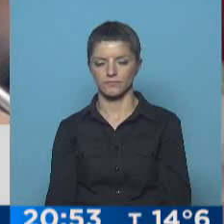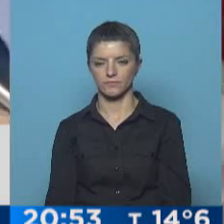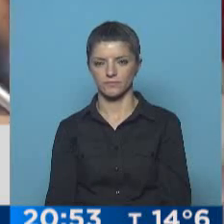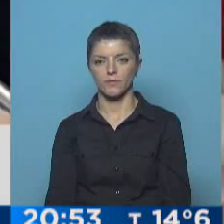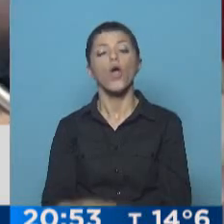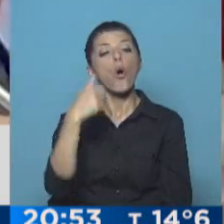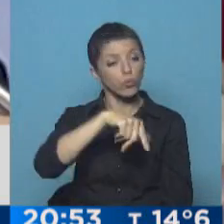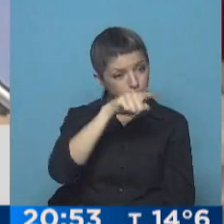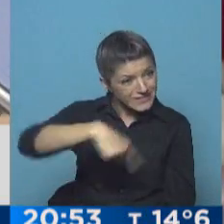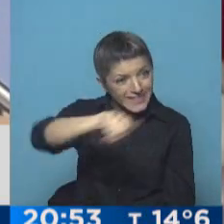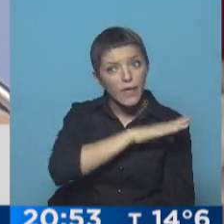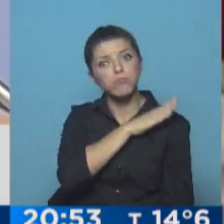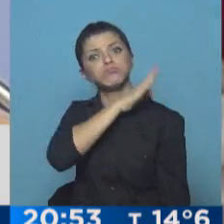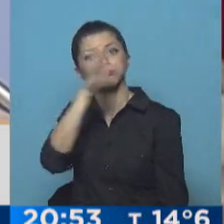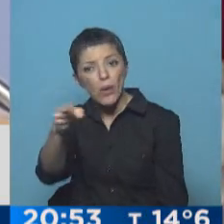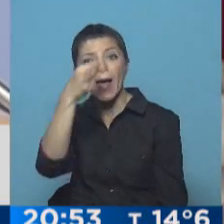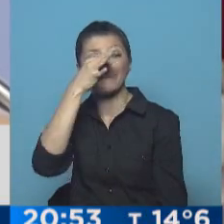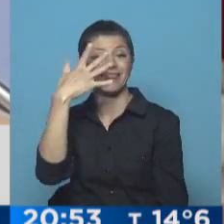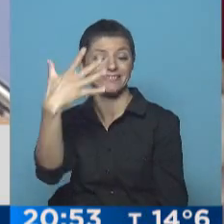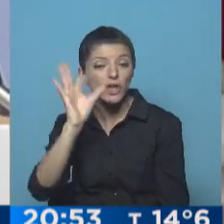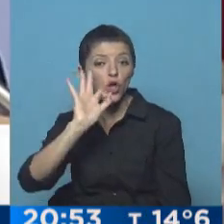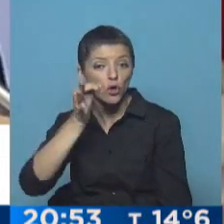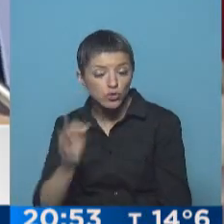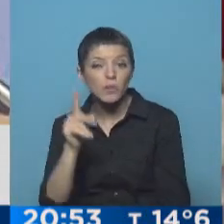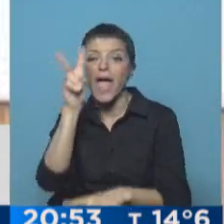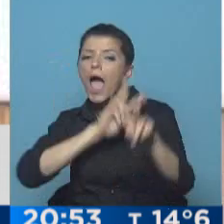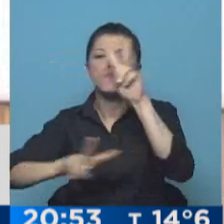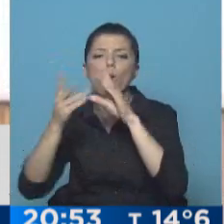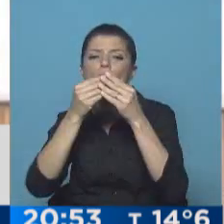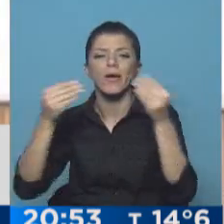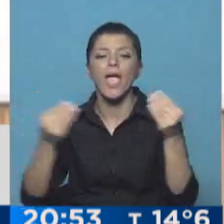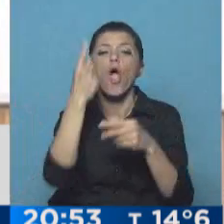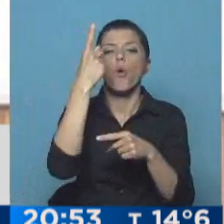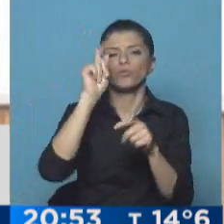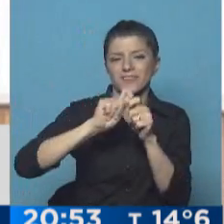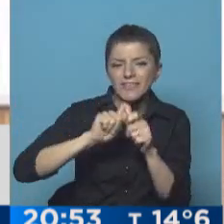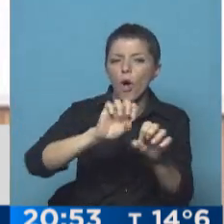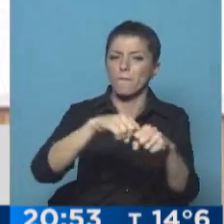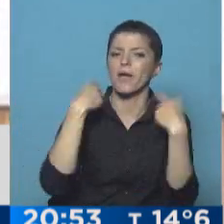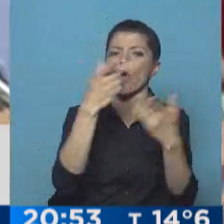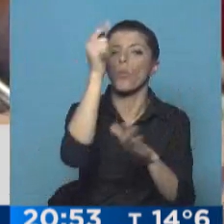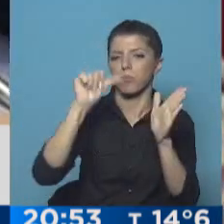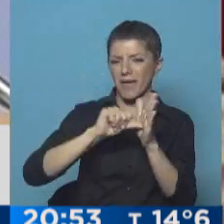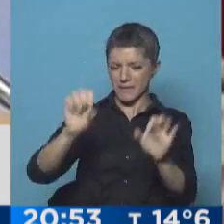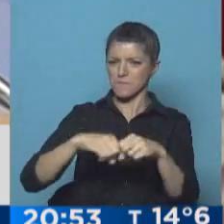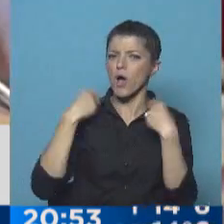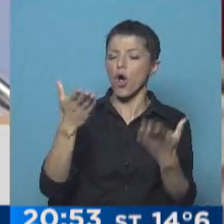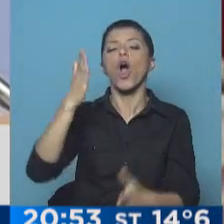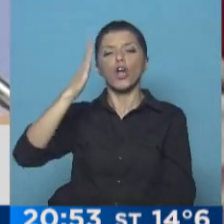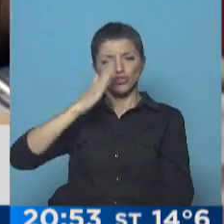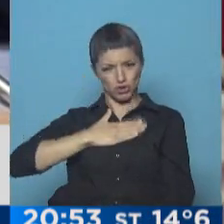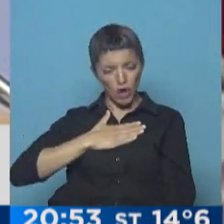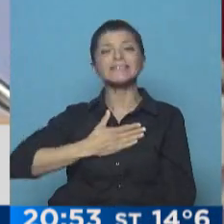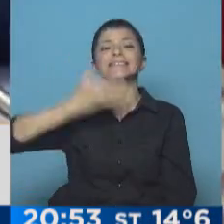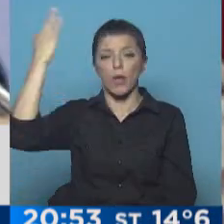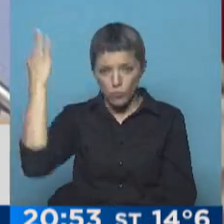Vayan el 25 de octubre a buscar cada día un Santiago mejor, un país mejor. Yo les